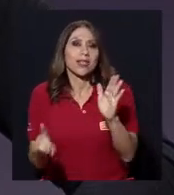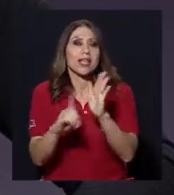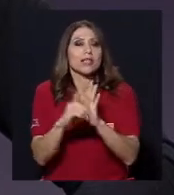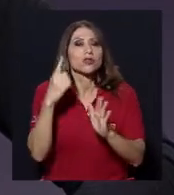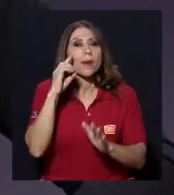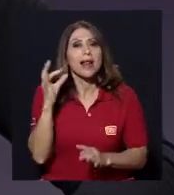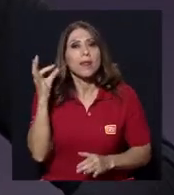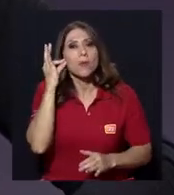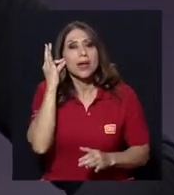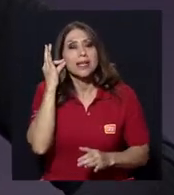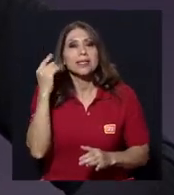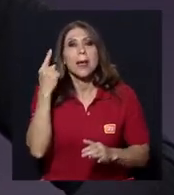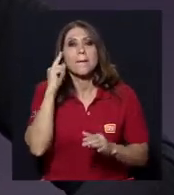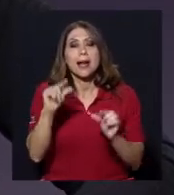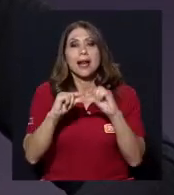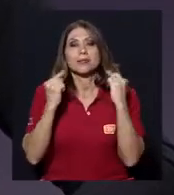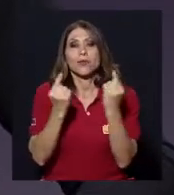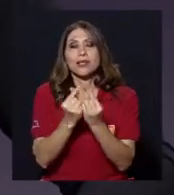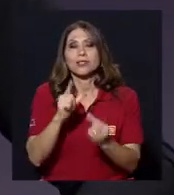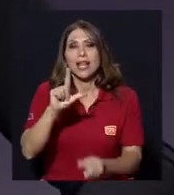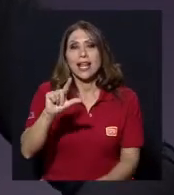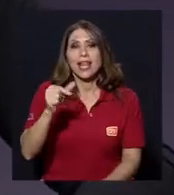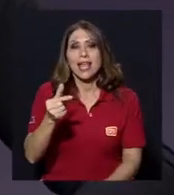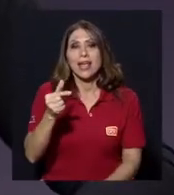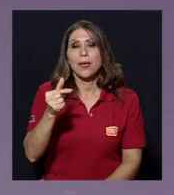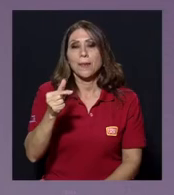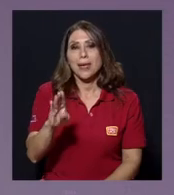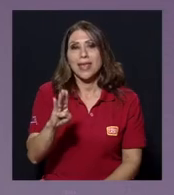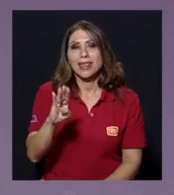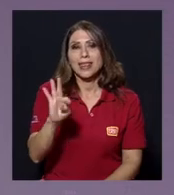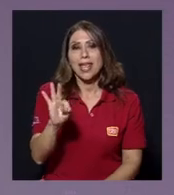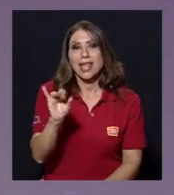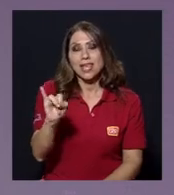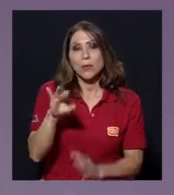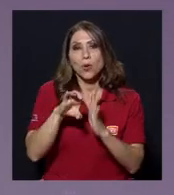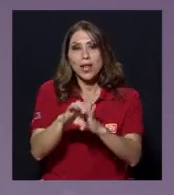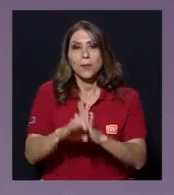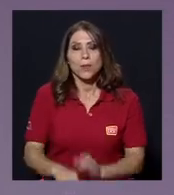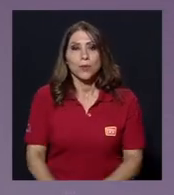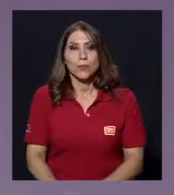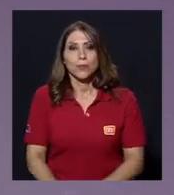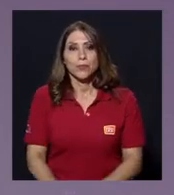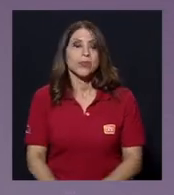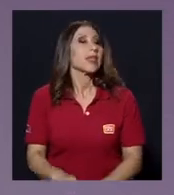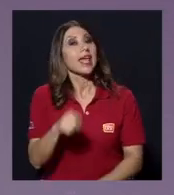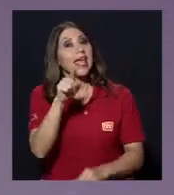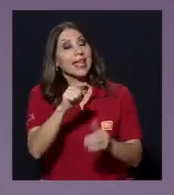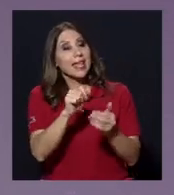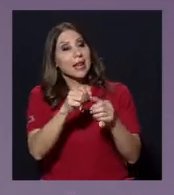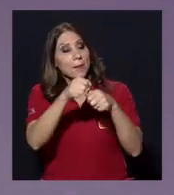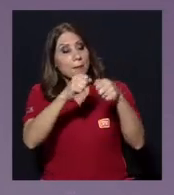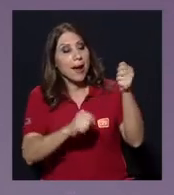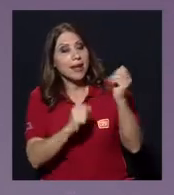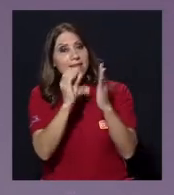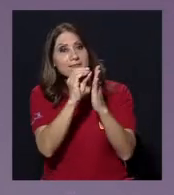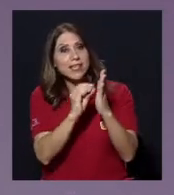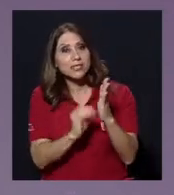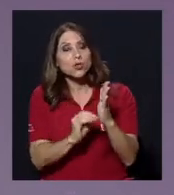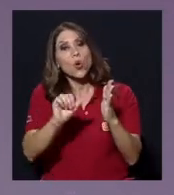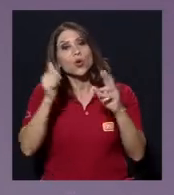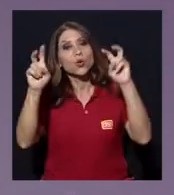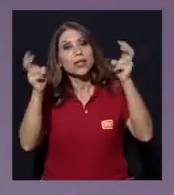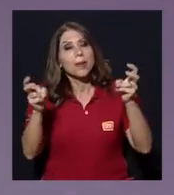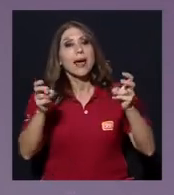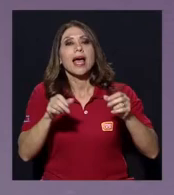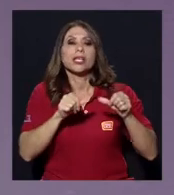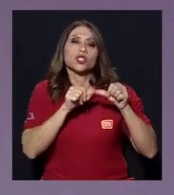mujeres, para las poblaciones LGTBI, por ejemplo. Hay un otro tema importante dentro del manifiesto, que es el tema de